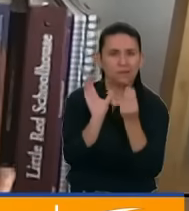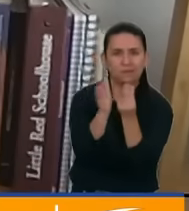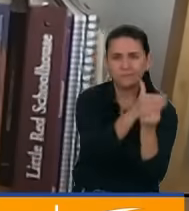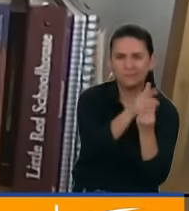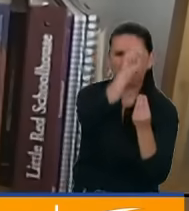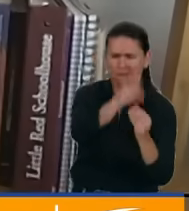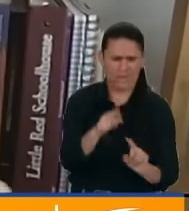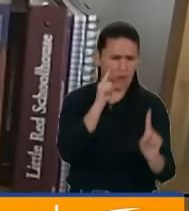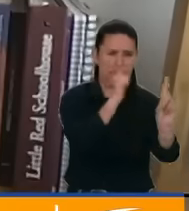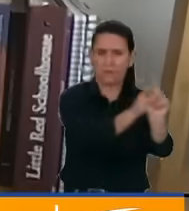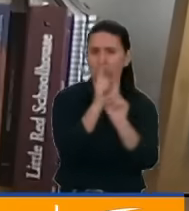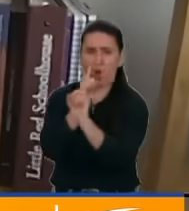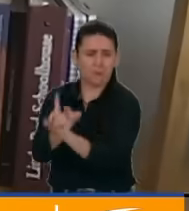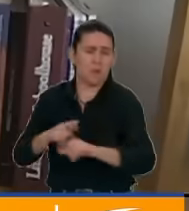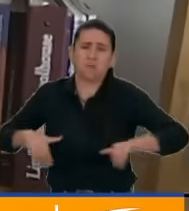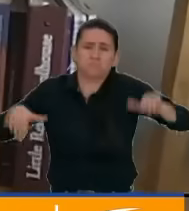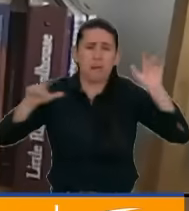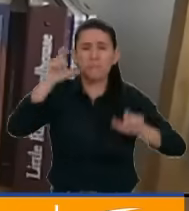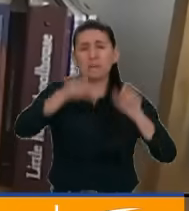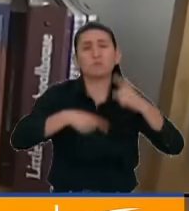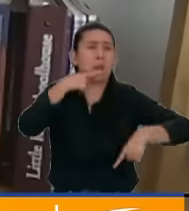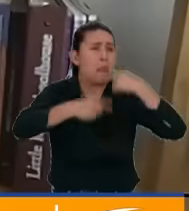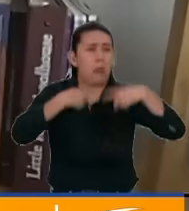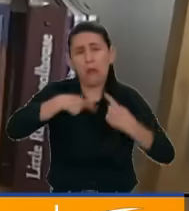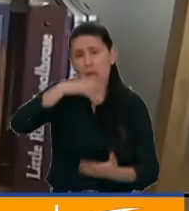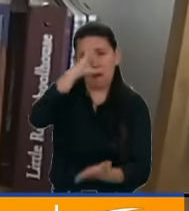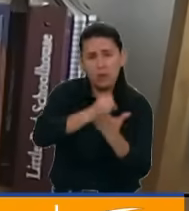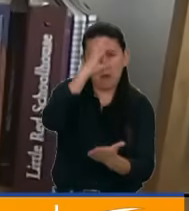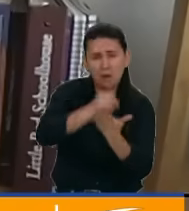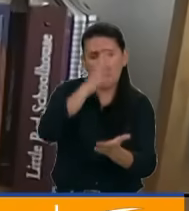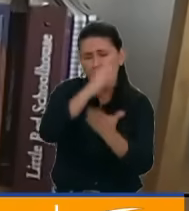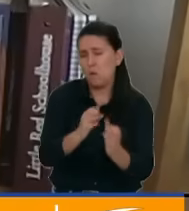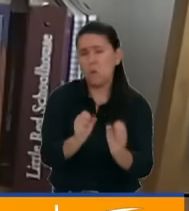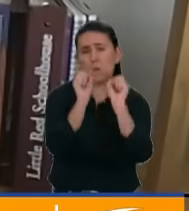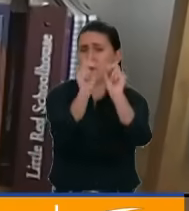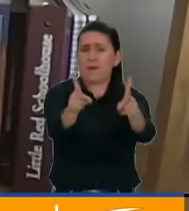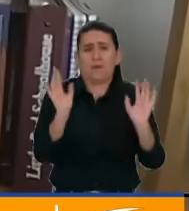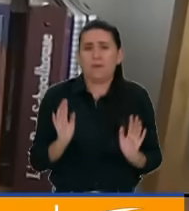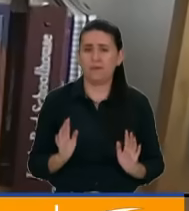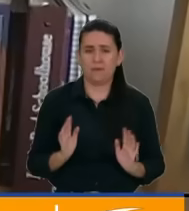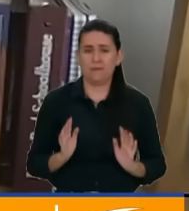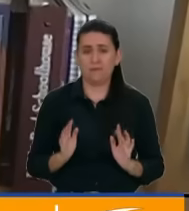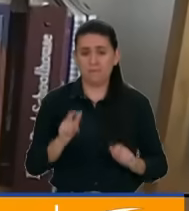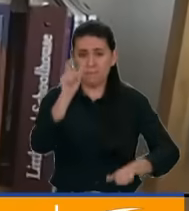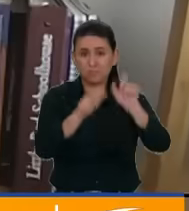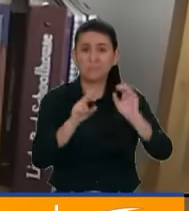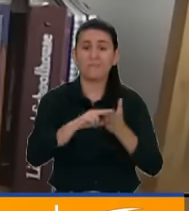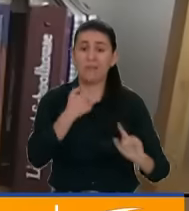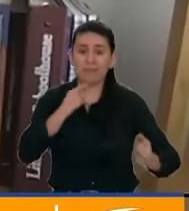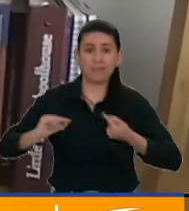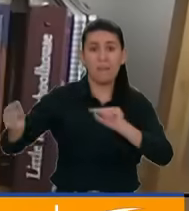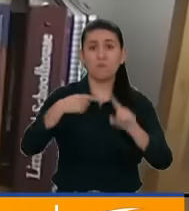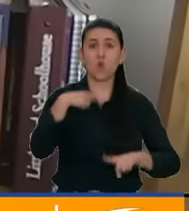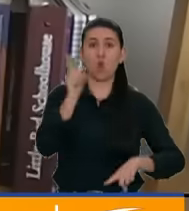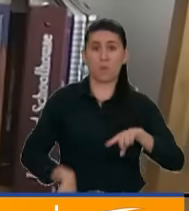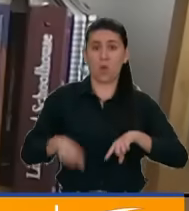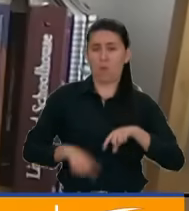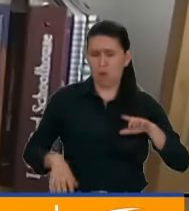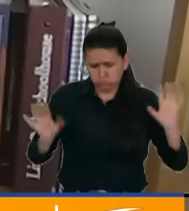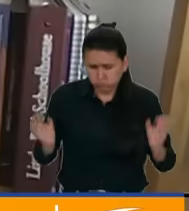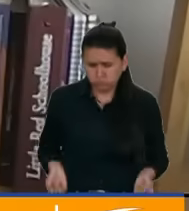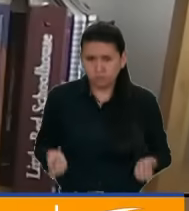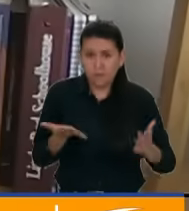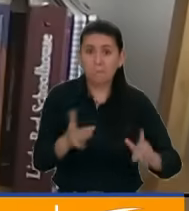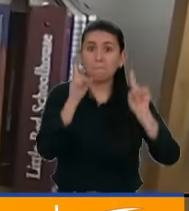El resto de la gente puede decir cualquier cosa, uno no le puede negar la dimensión política a este debate, pero creo que los funcionarios